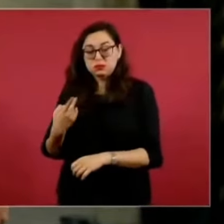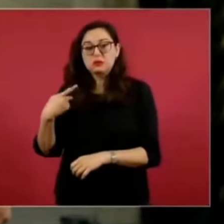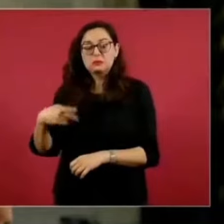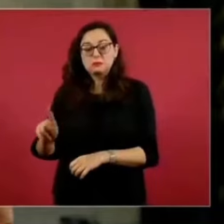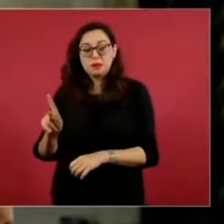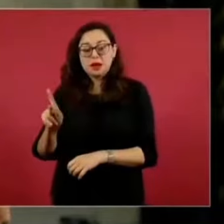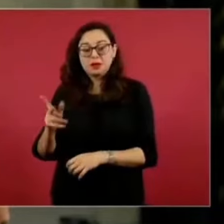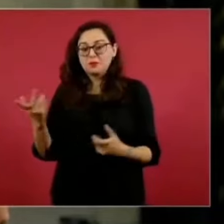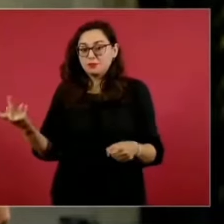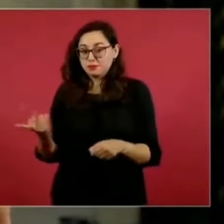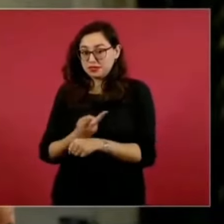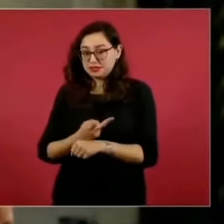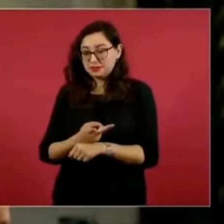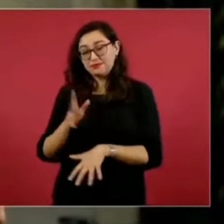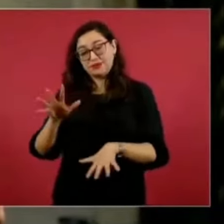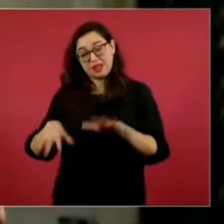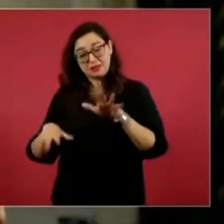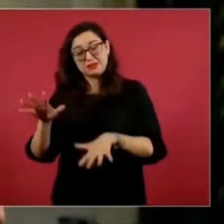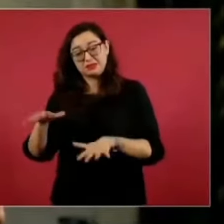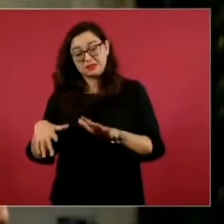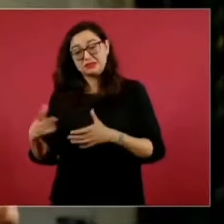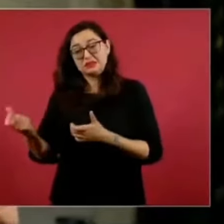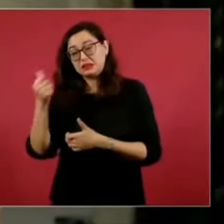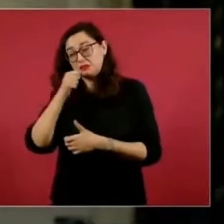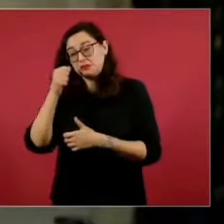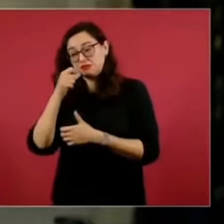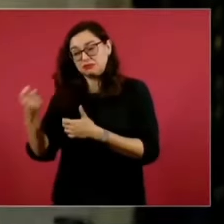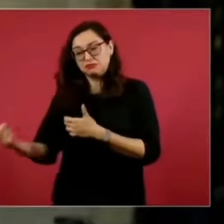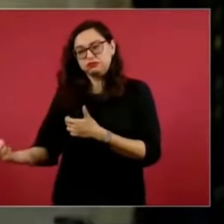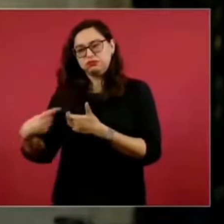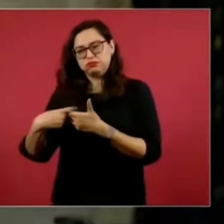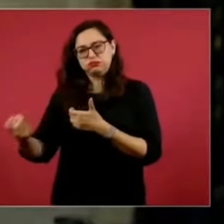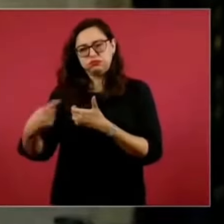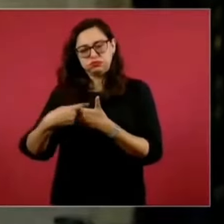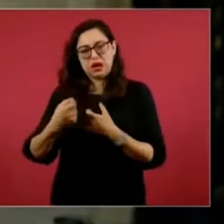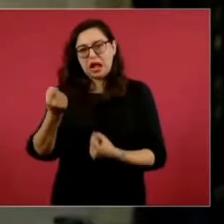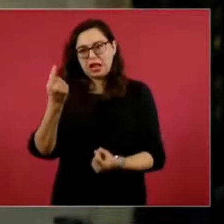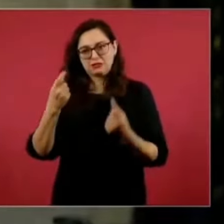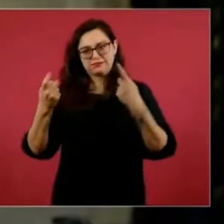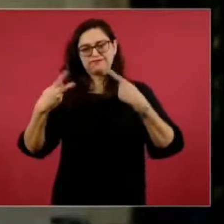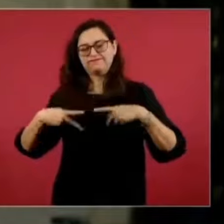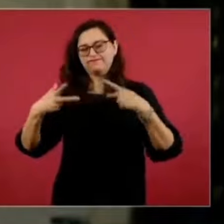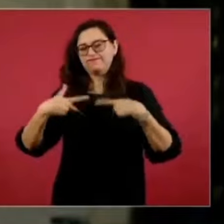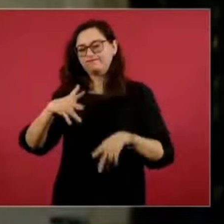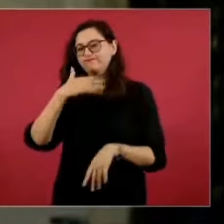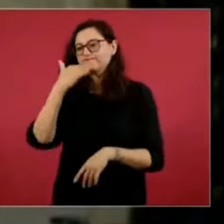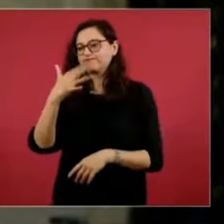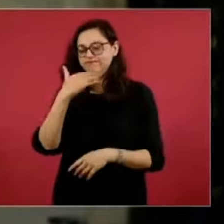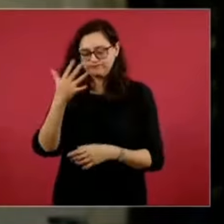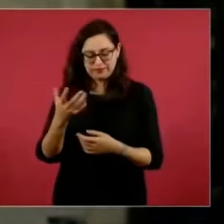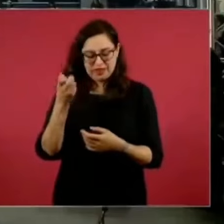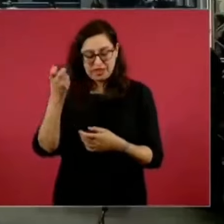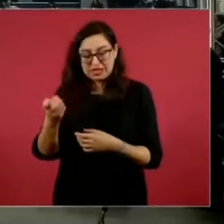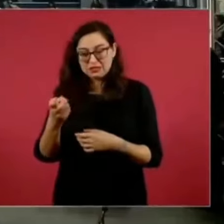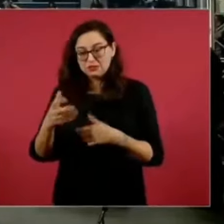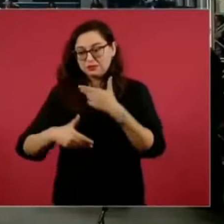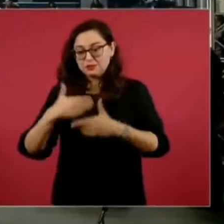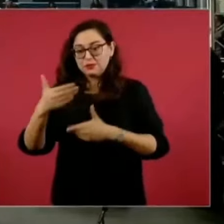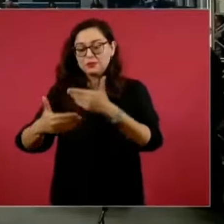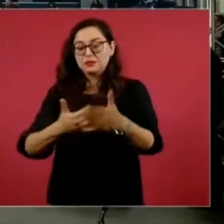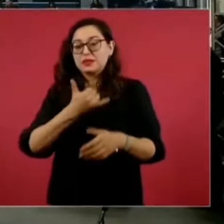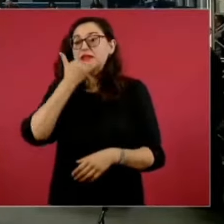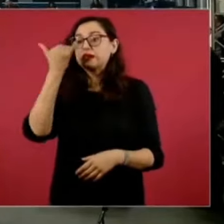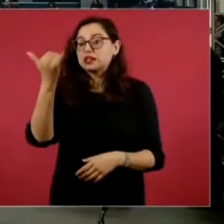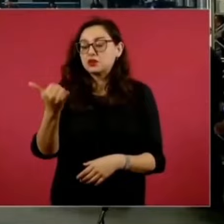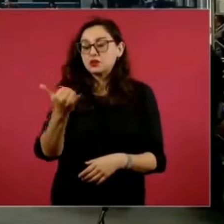riesgo de la integración de personajes con antecedentes de escándalos de desvío de fondos públicos lo cual puede poner en riesgo la consolidación